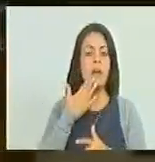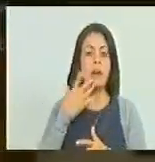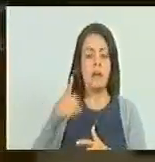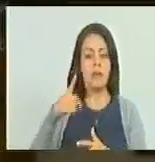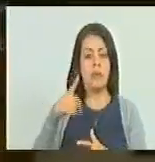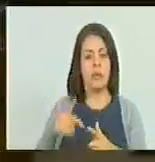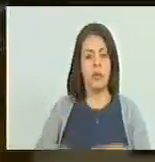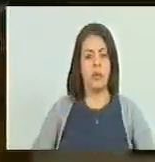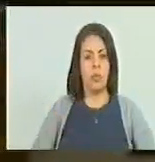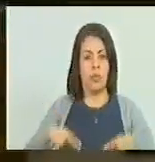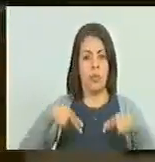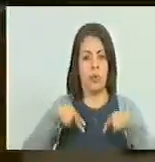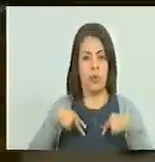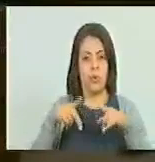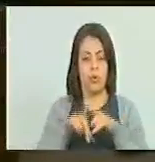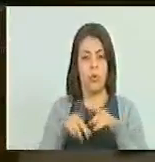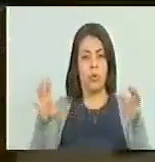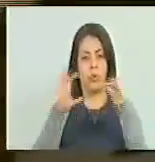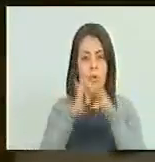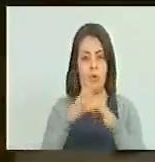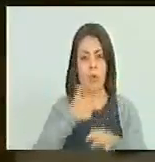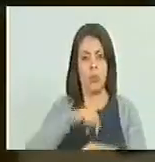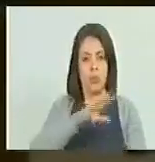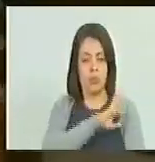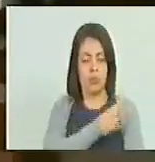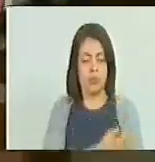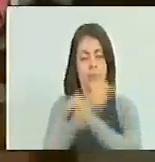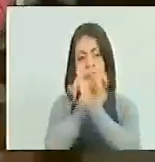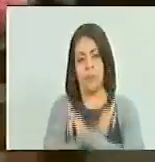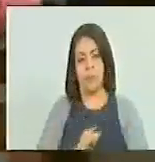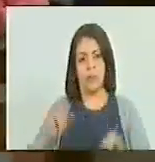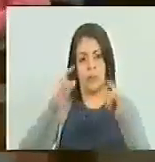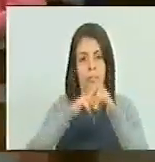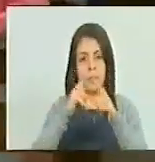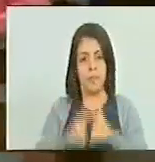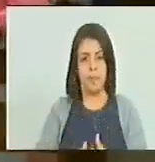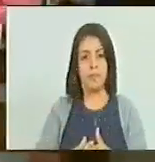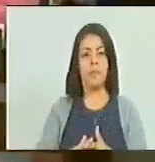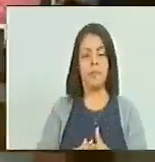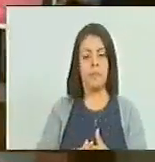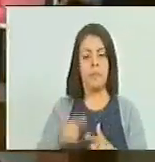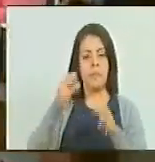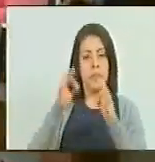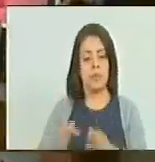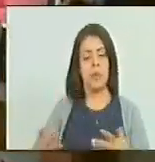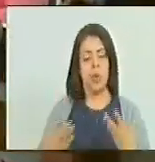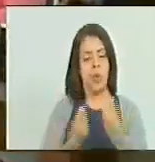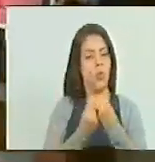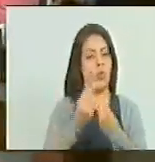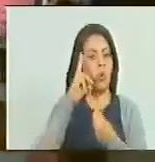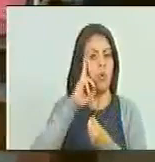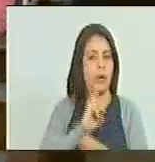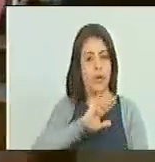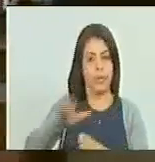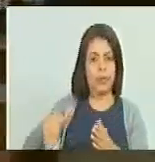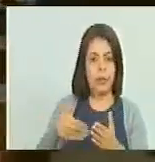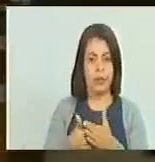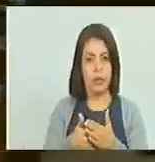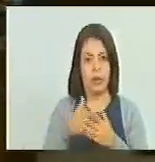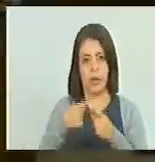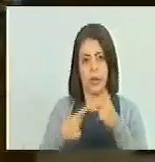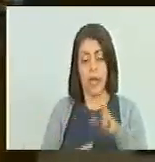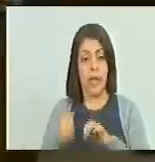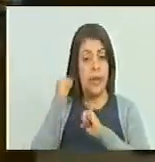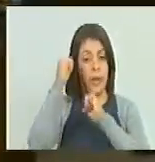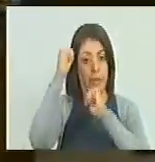derechos humanos que unía nuestras fuerzas independentistas, libertador, junto a Bolívar, de toda la gesta